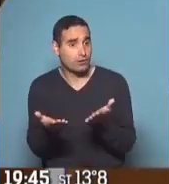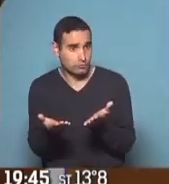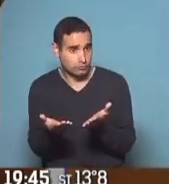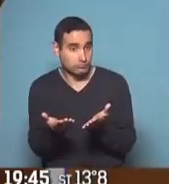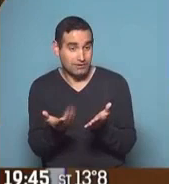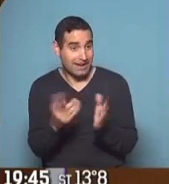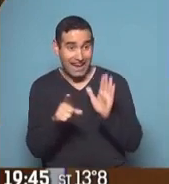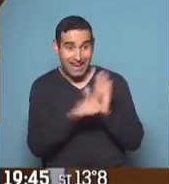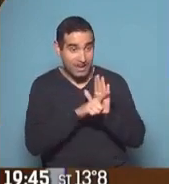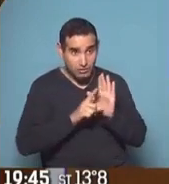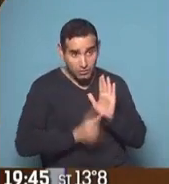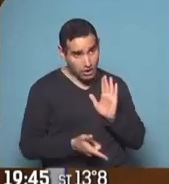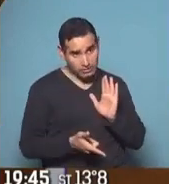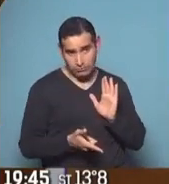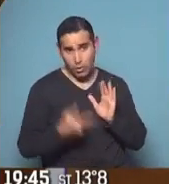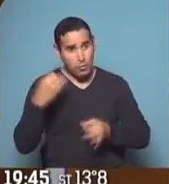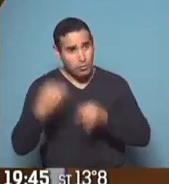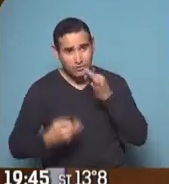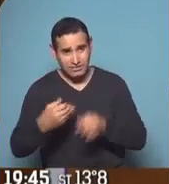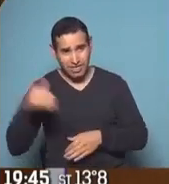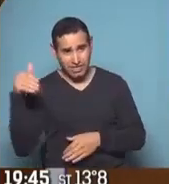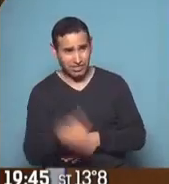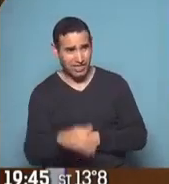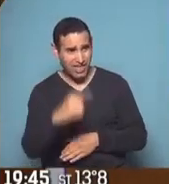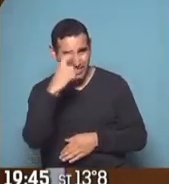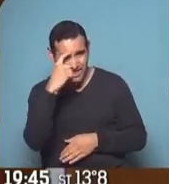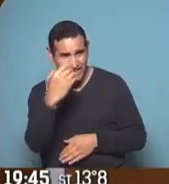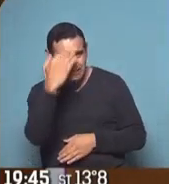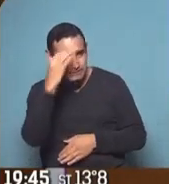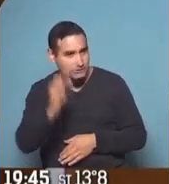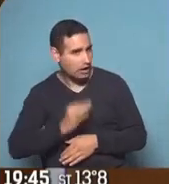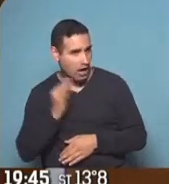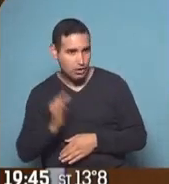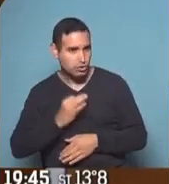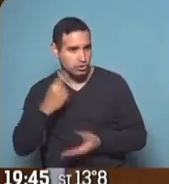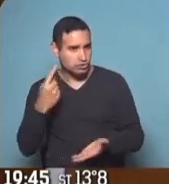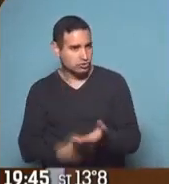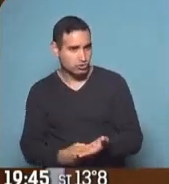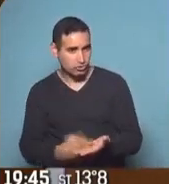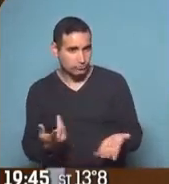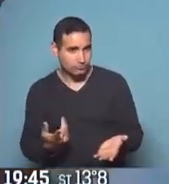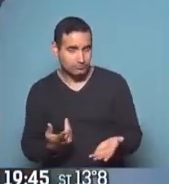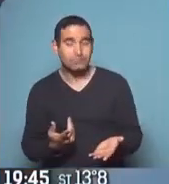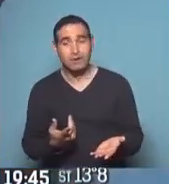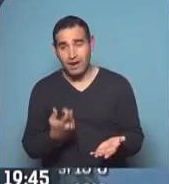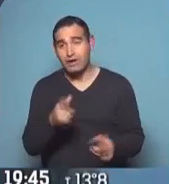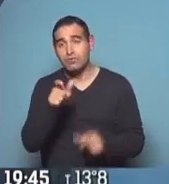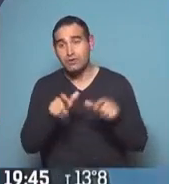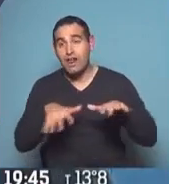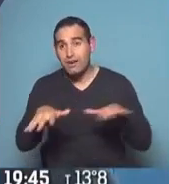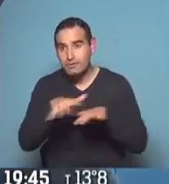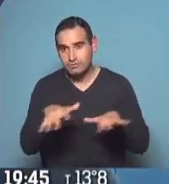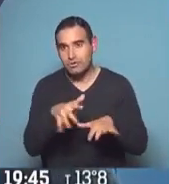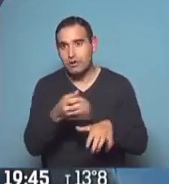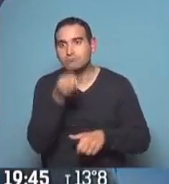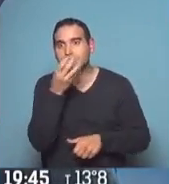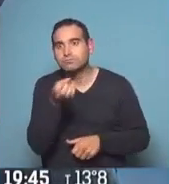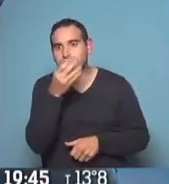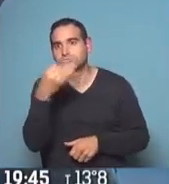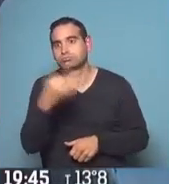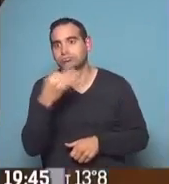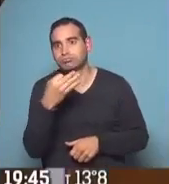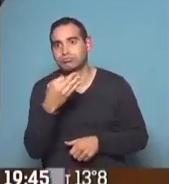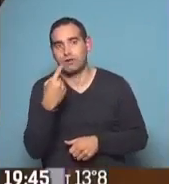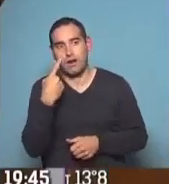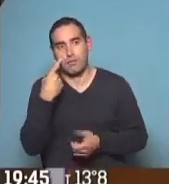herramienta la justicia había demorado diez años quince años sin ninguna condena tiende a ser repitieron fueron dando información básica que sirvió como